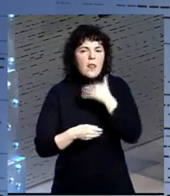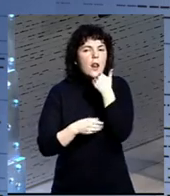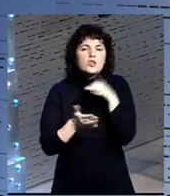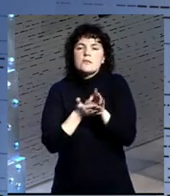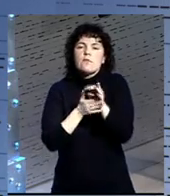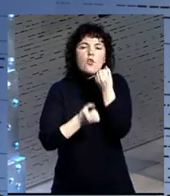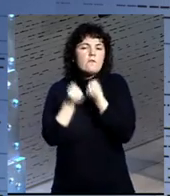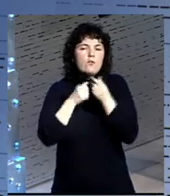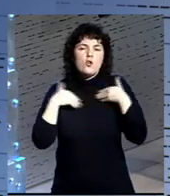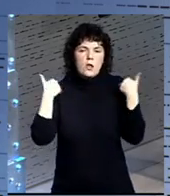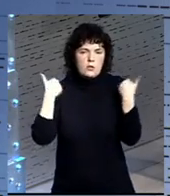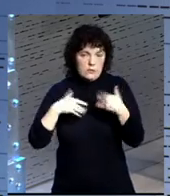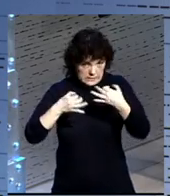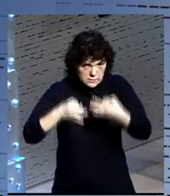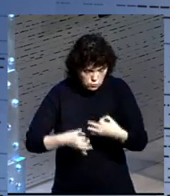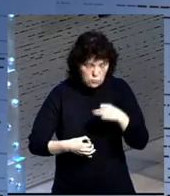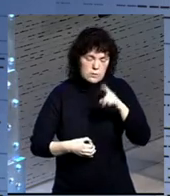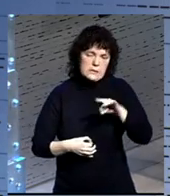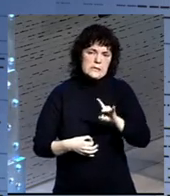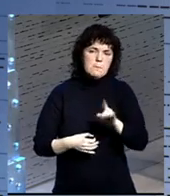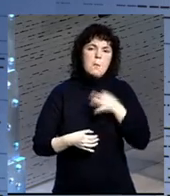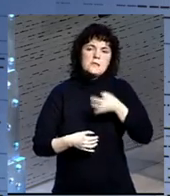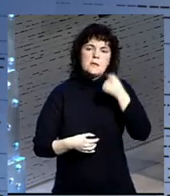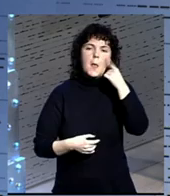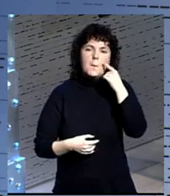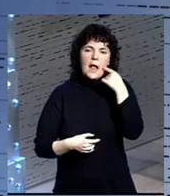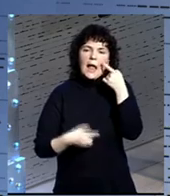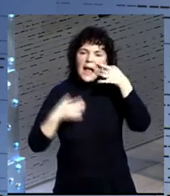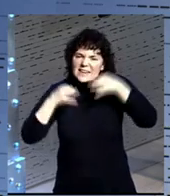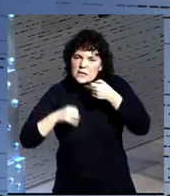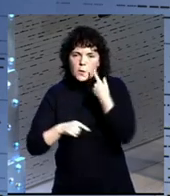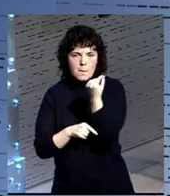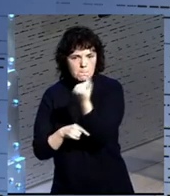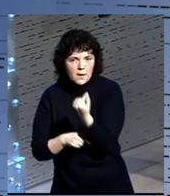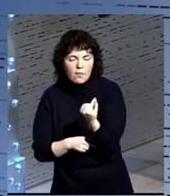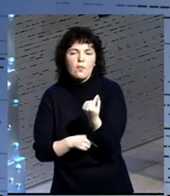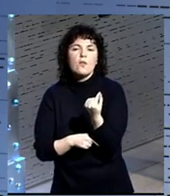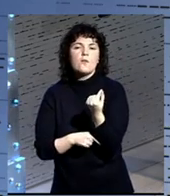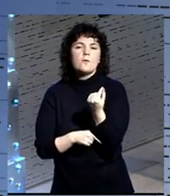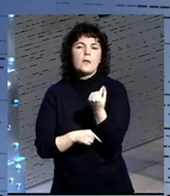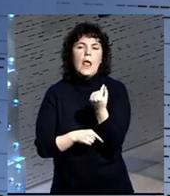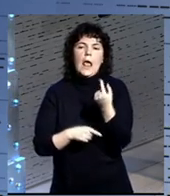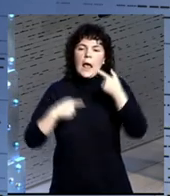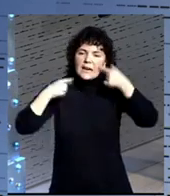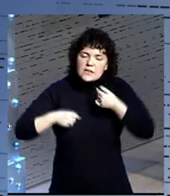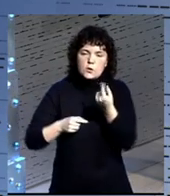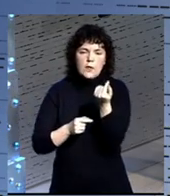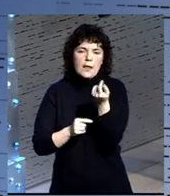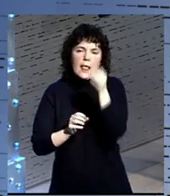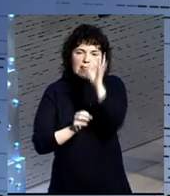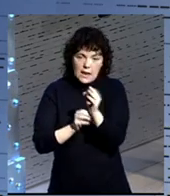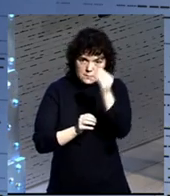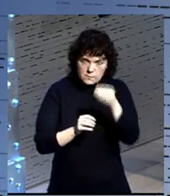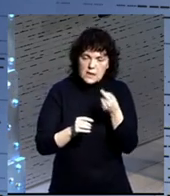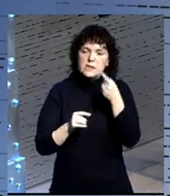servicio financiero, desde luego seguros, pero desde luego banca. Riesgos de precio, riesgos de tipos de interés, riesgos de